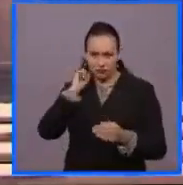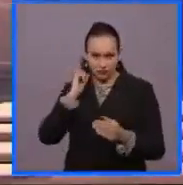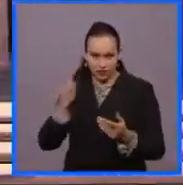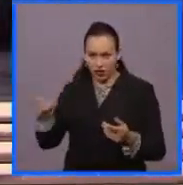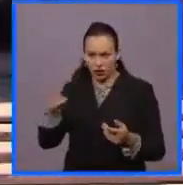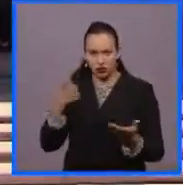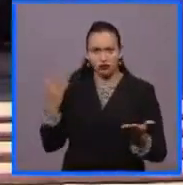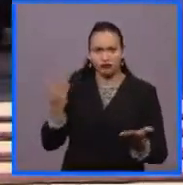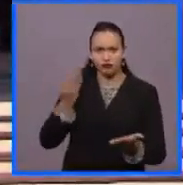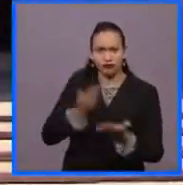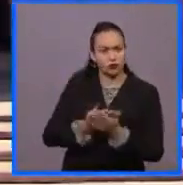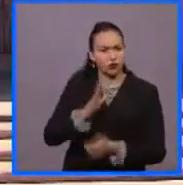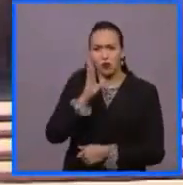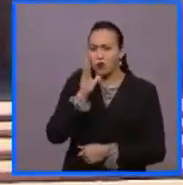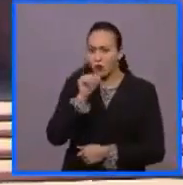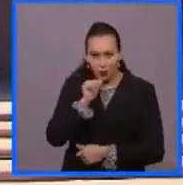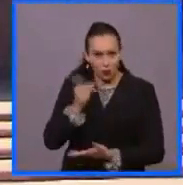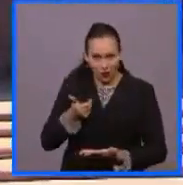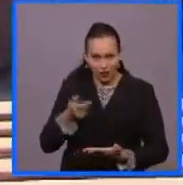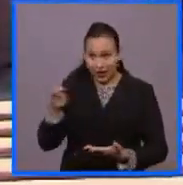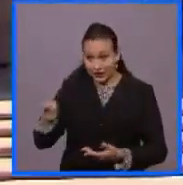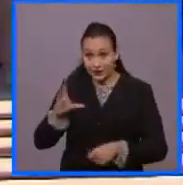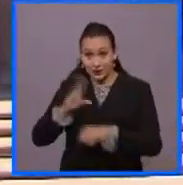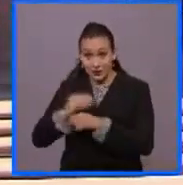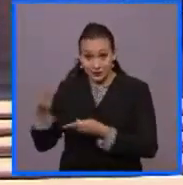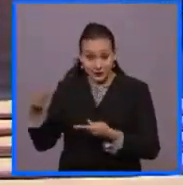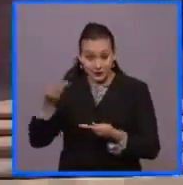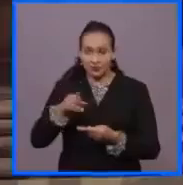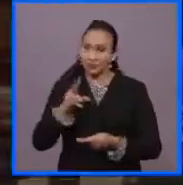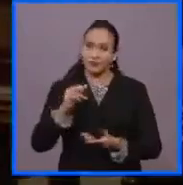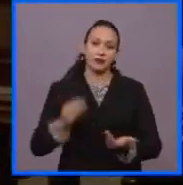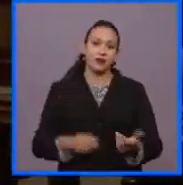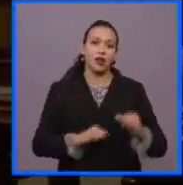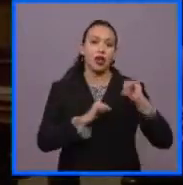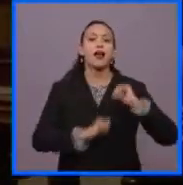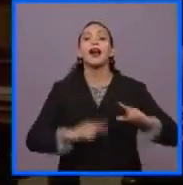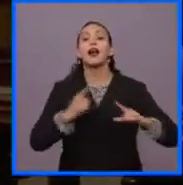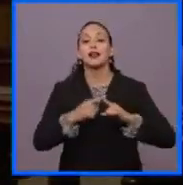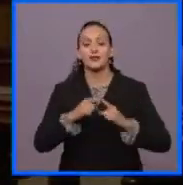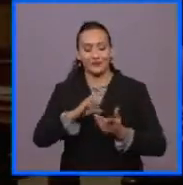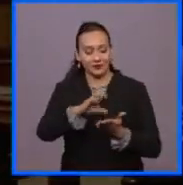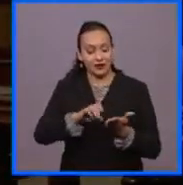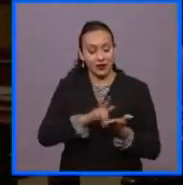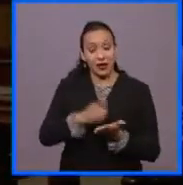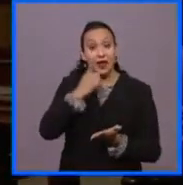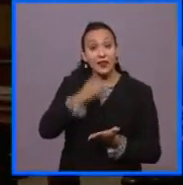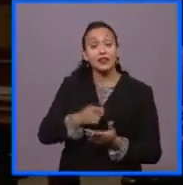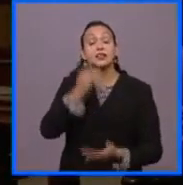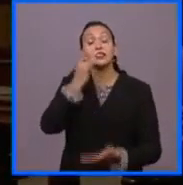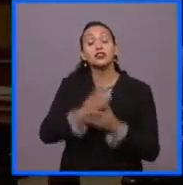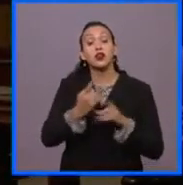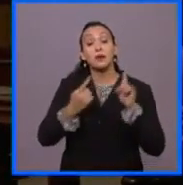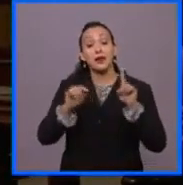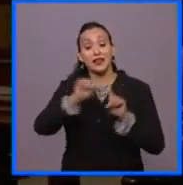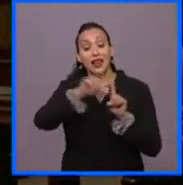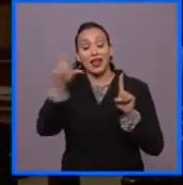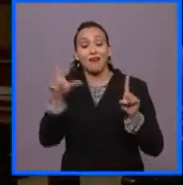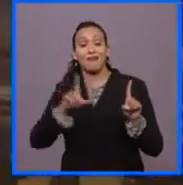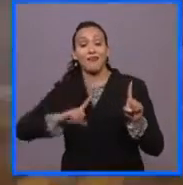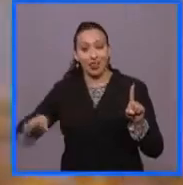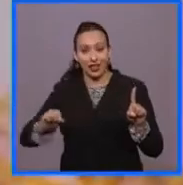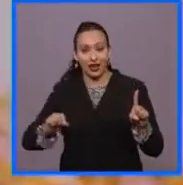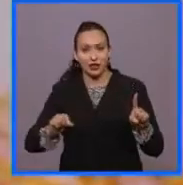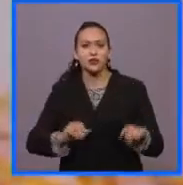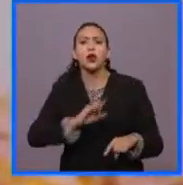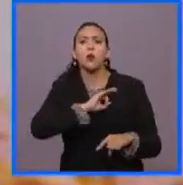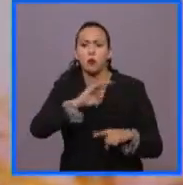locales no tienen facultades para expedir este tipo de disposiciones, pues la Constitución reserva a la Federación la explotación